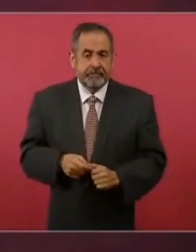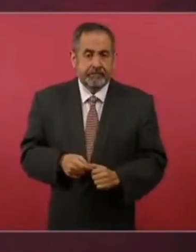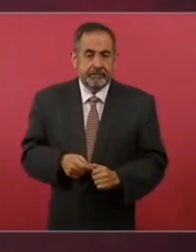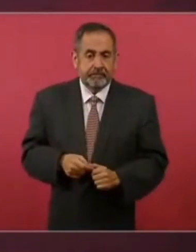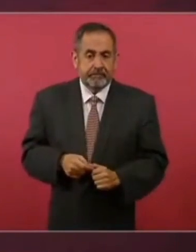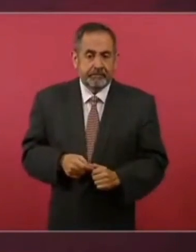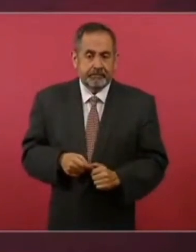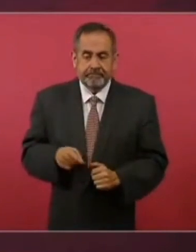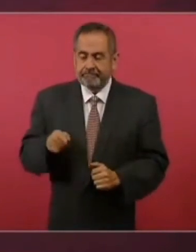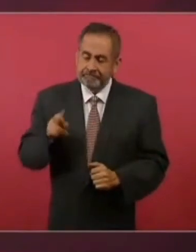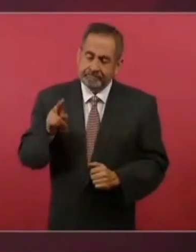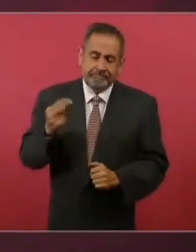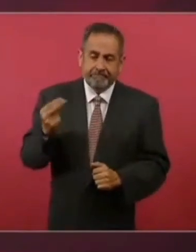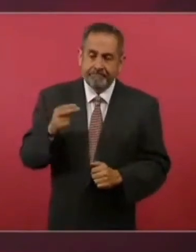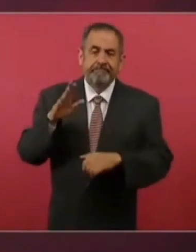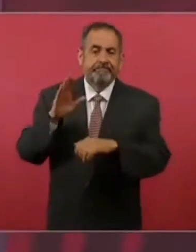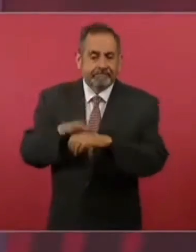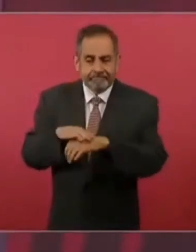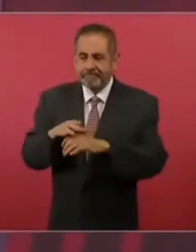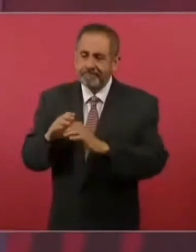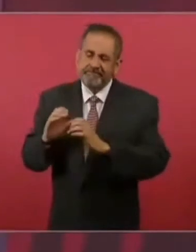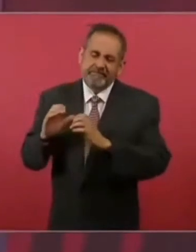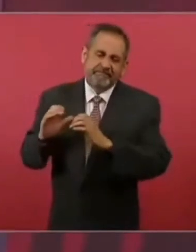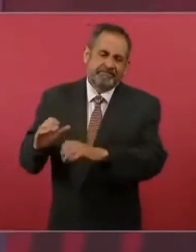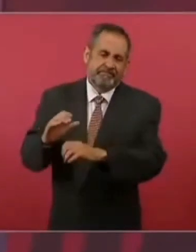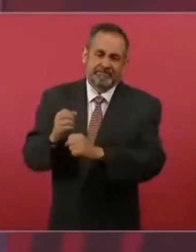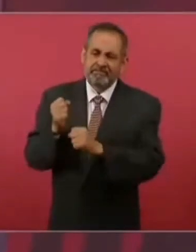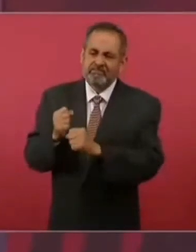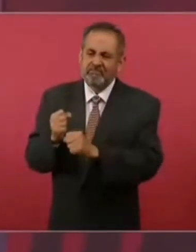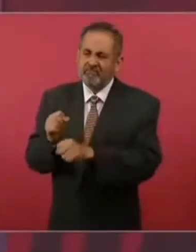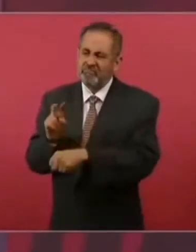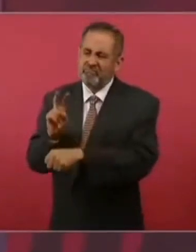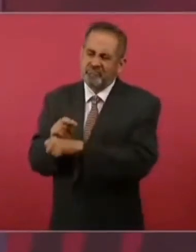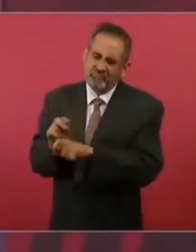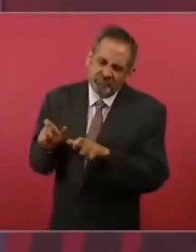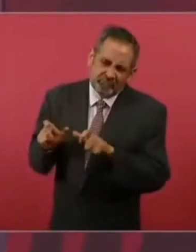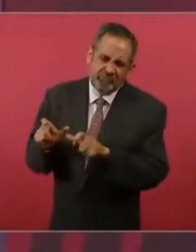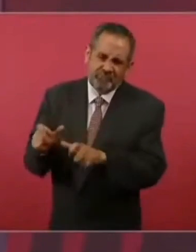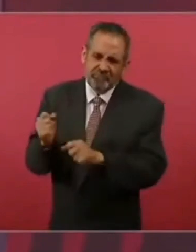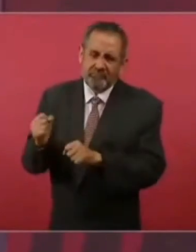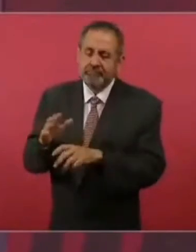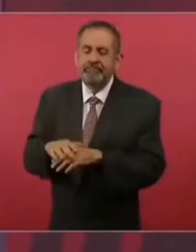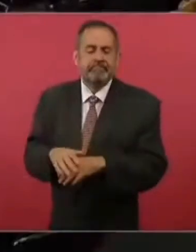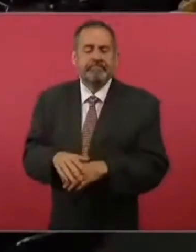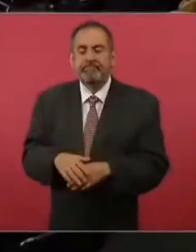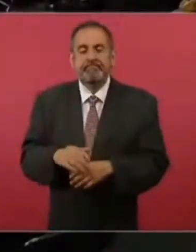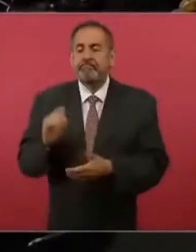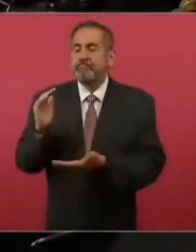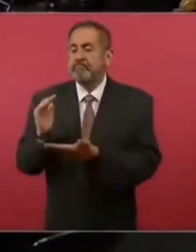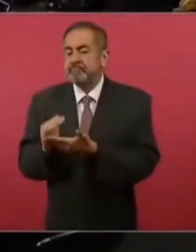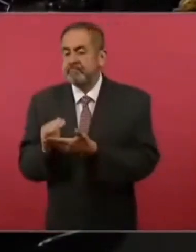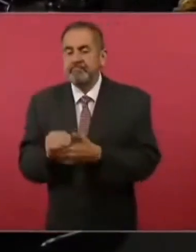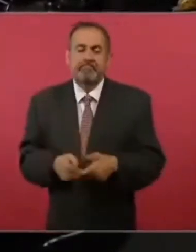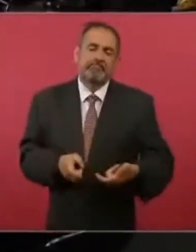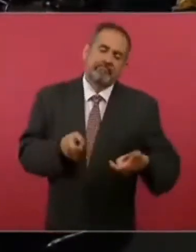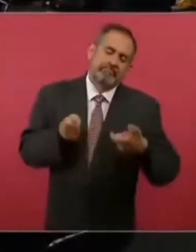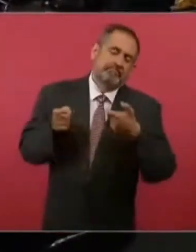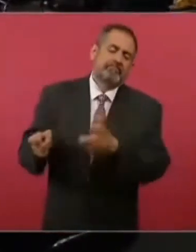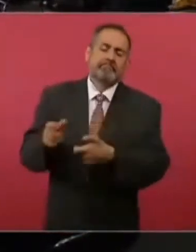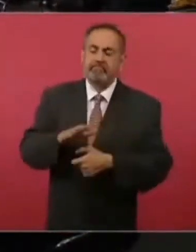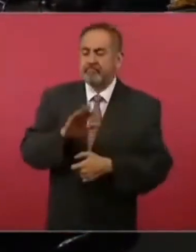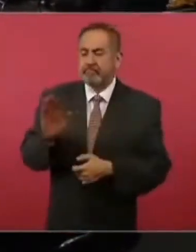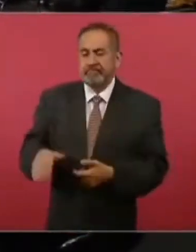se necesita pues más protección, o sea, que es lo que se está haciendo,